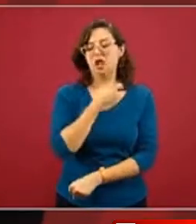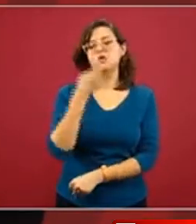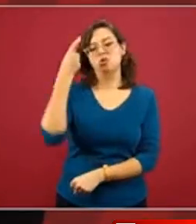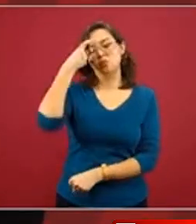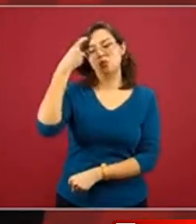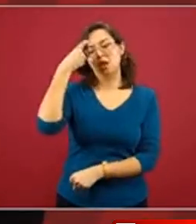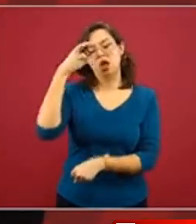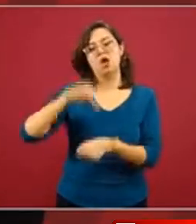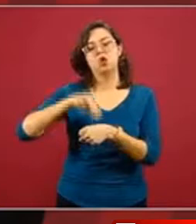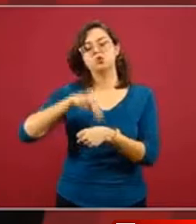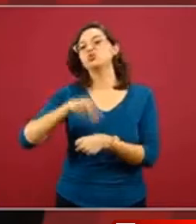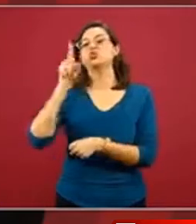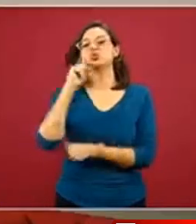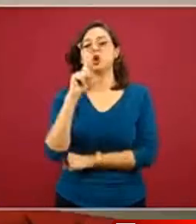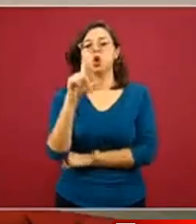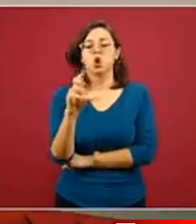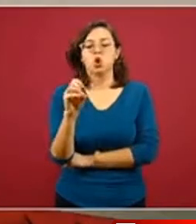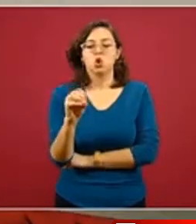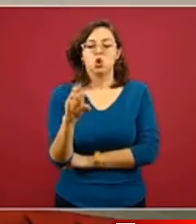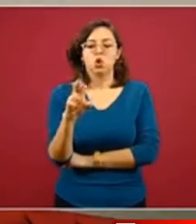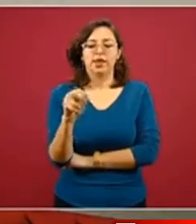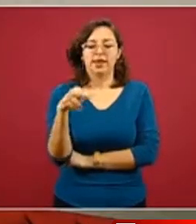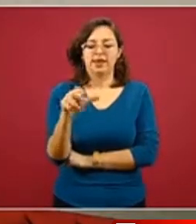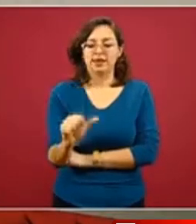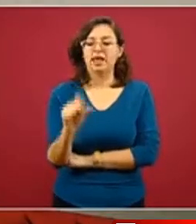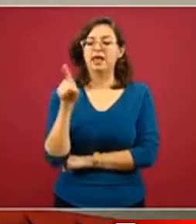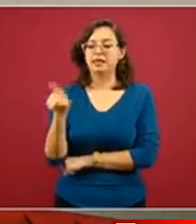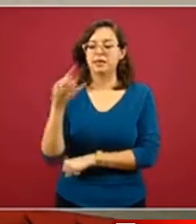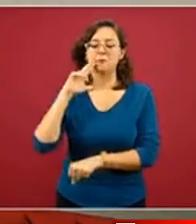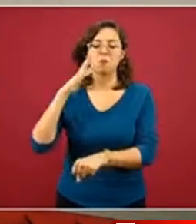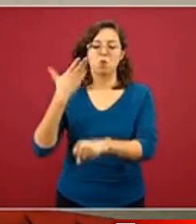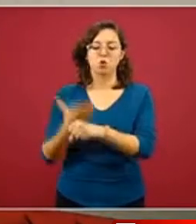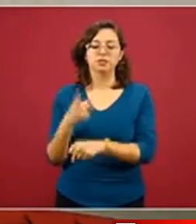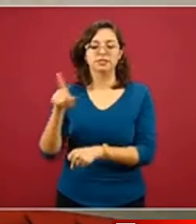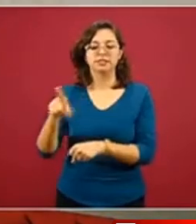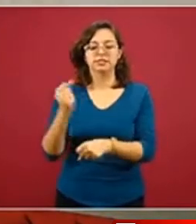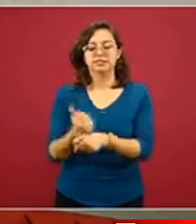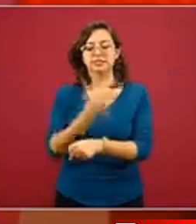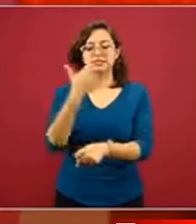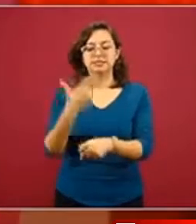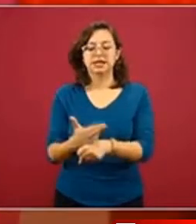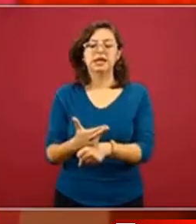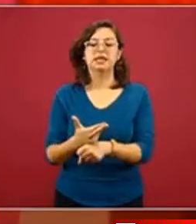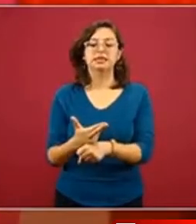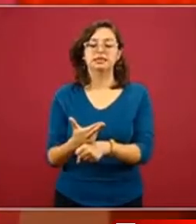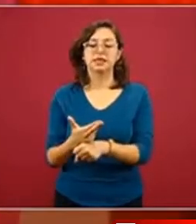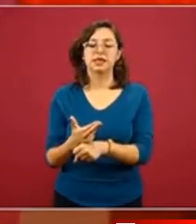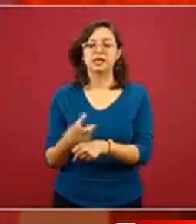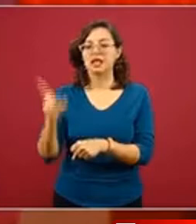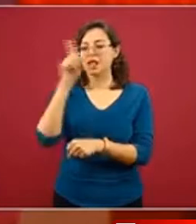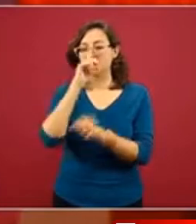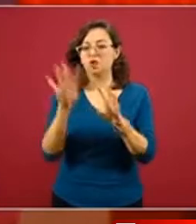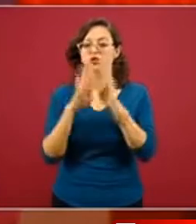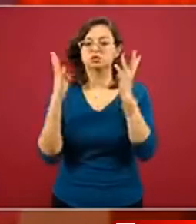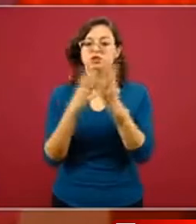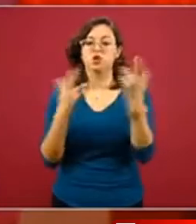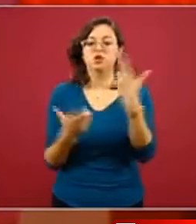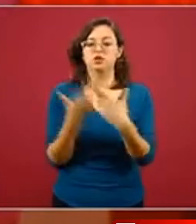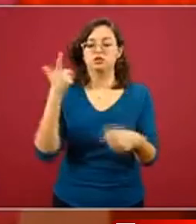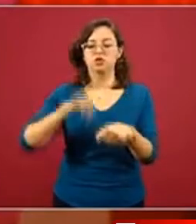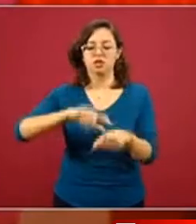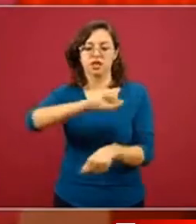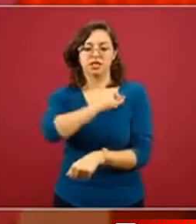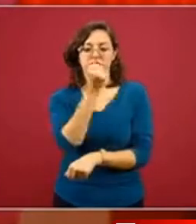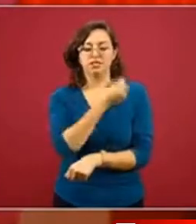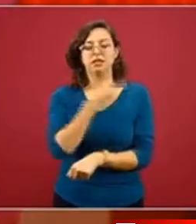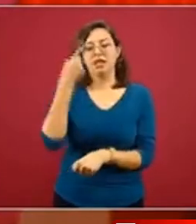la doctora Lorena Rodríguez Bores Ramírez, quien es la titular, la secretaria técnica del Consejo Nacional de Salud Mental, el doctor